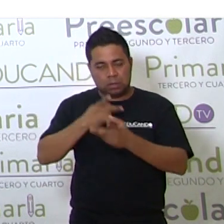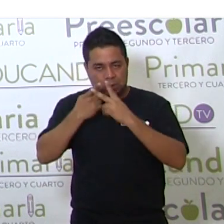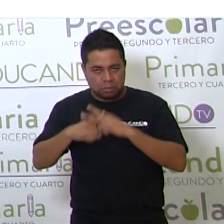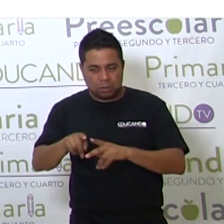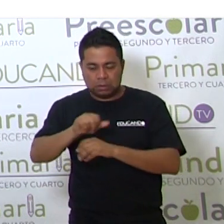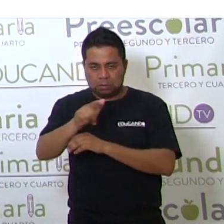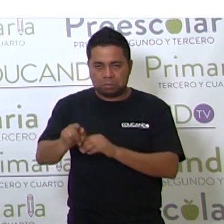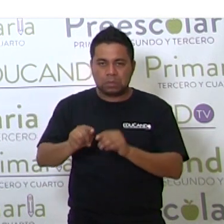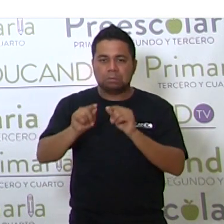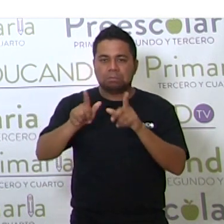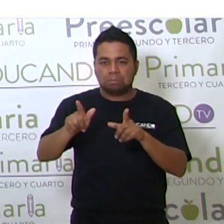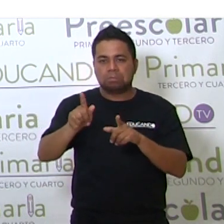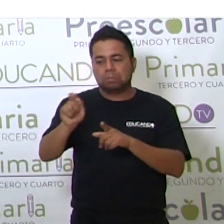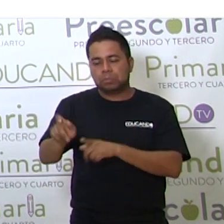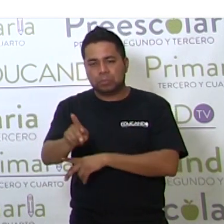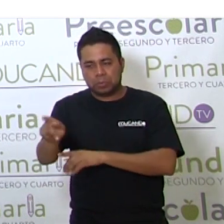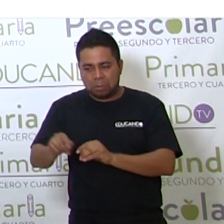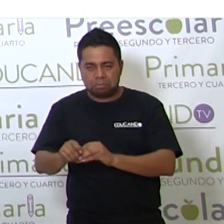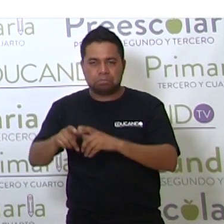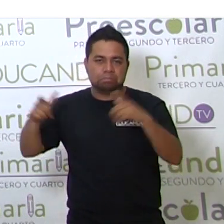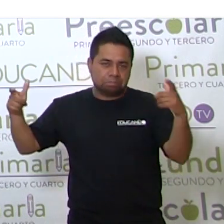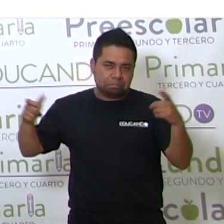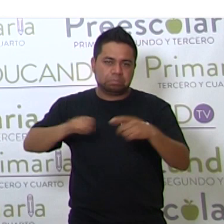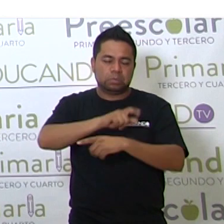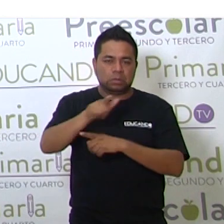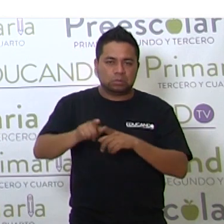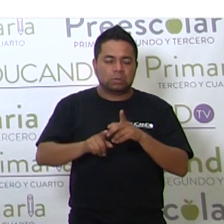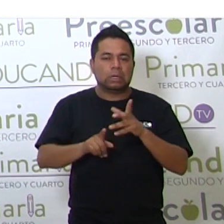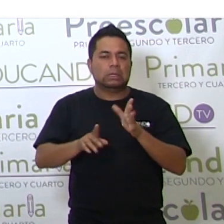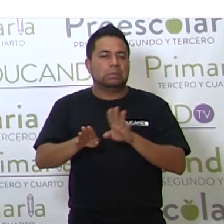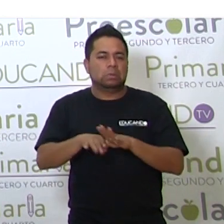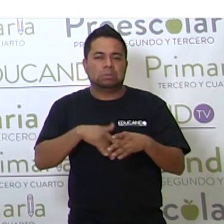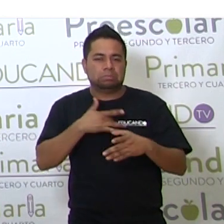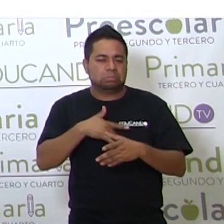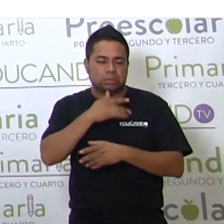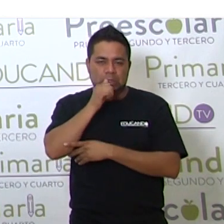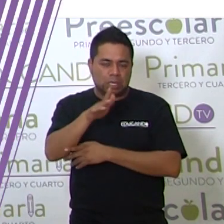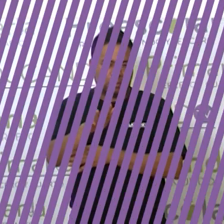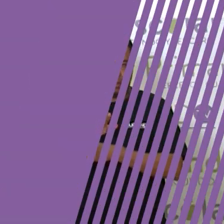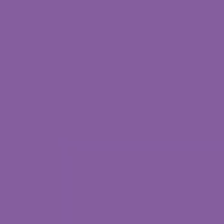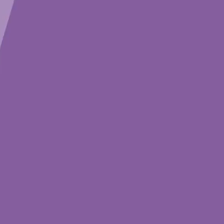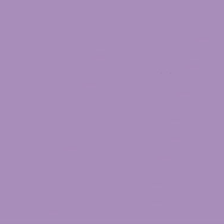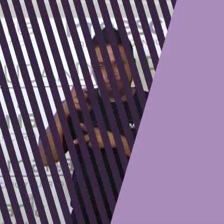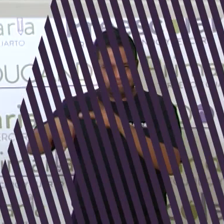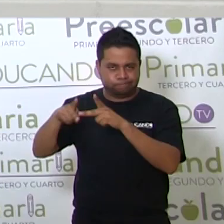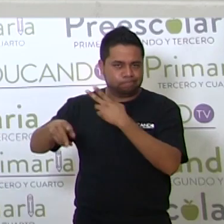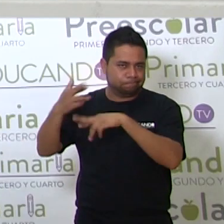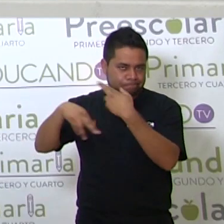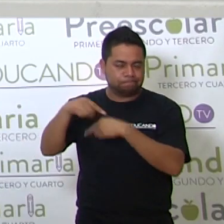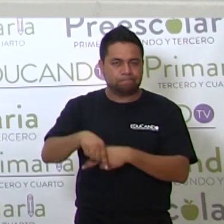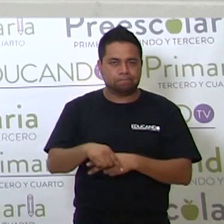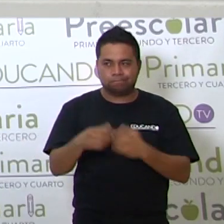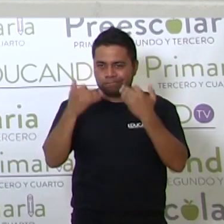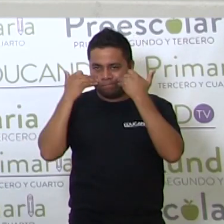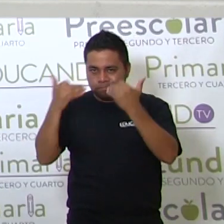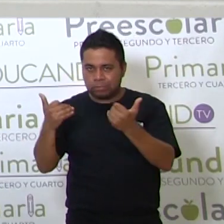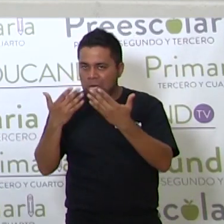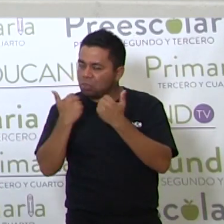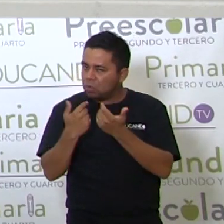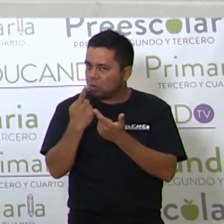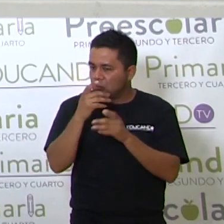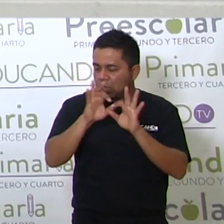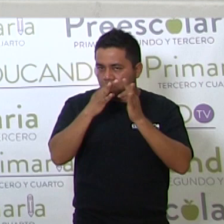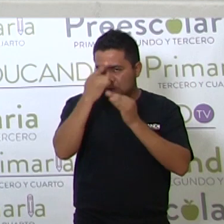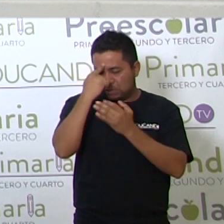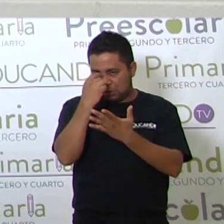Despertar de los pueblos, renovación de los espíritus. Muy bien, regresando aquí, vieron, no hay una sola manera de